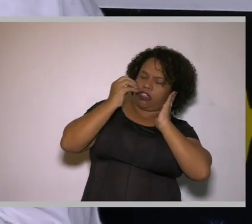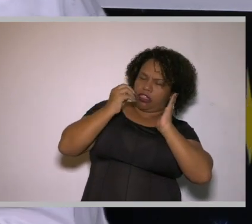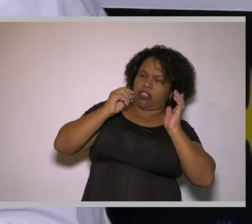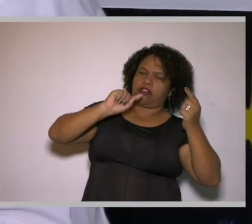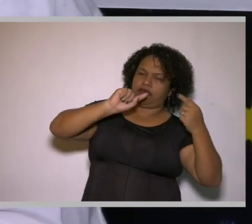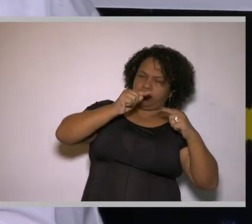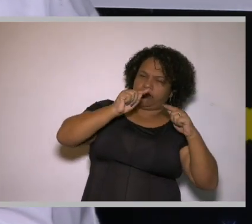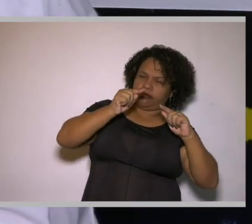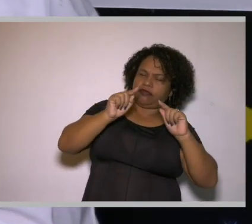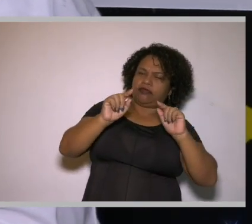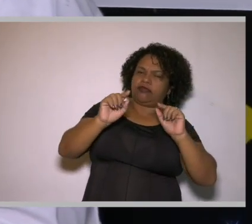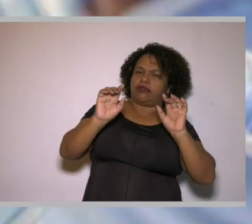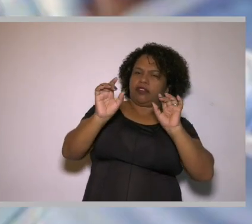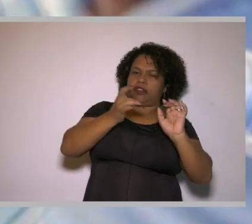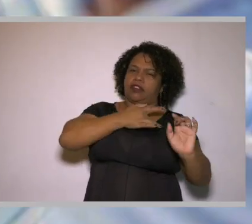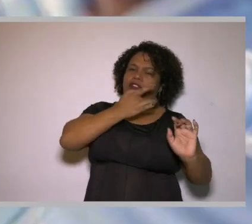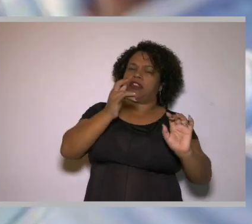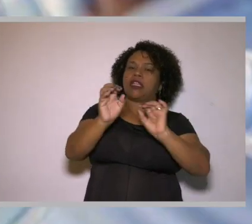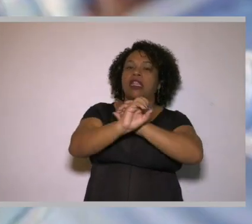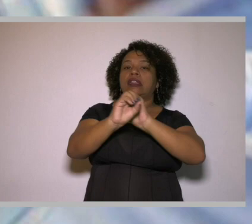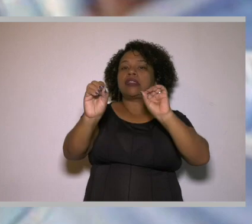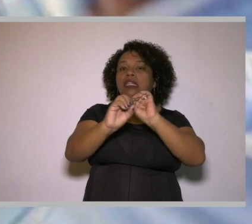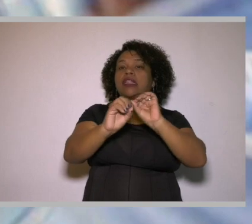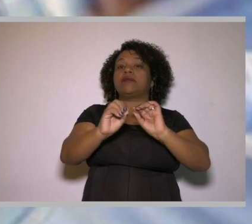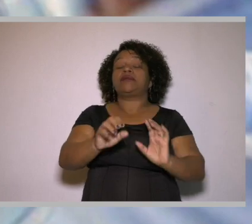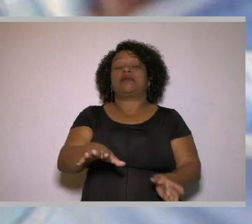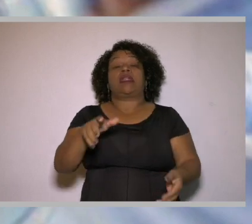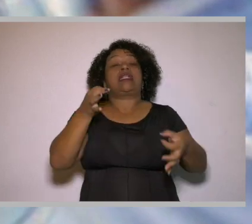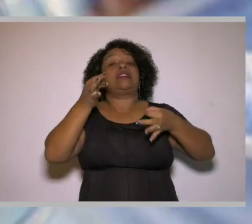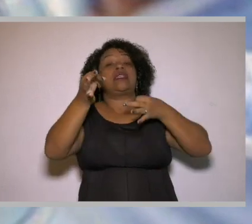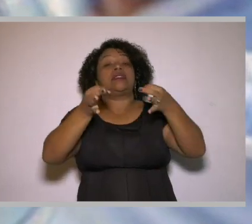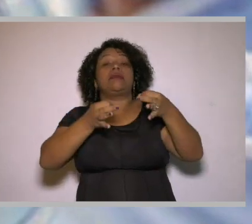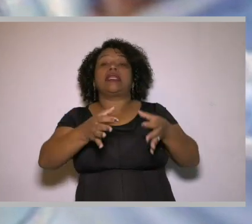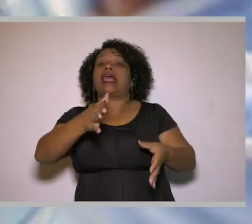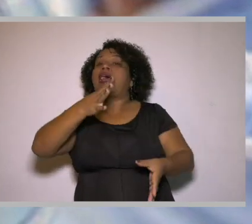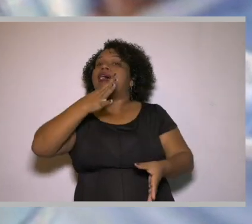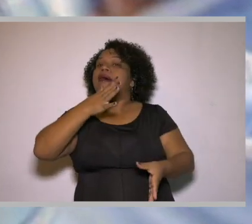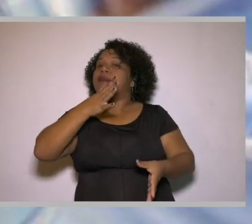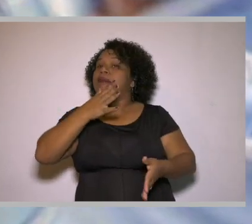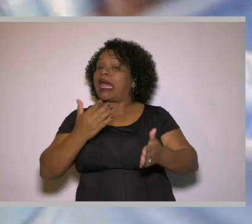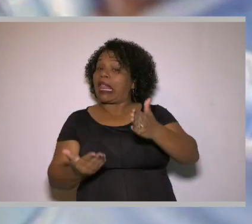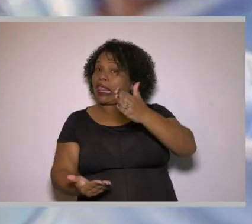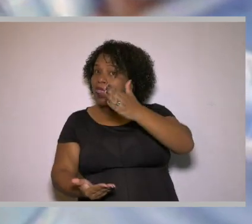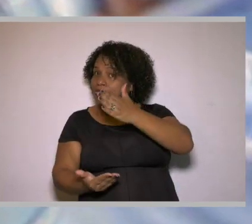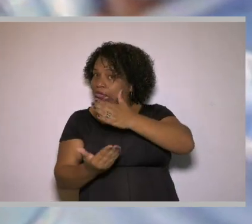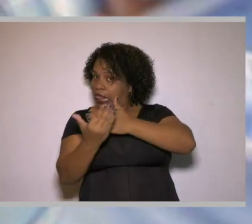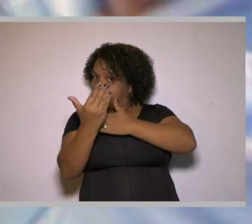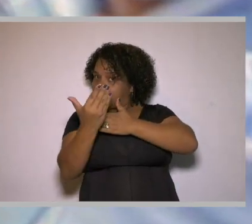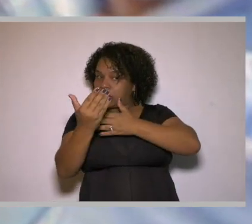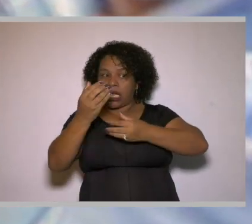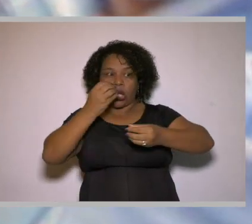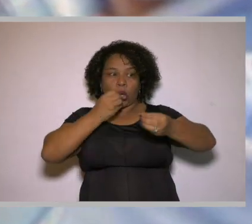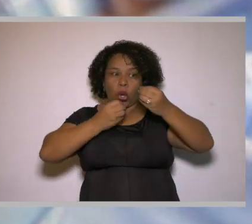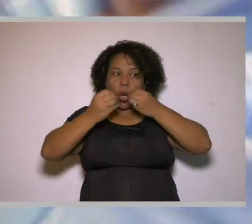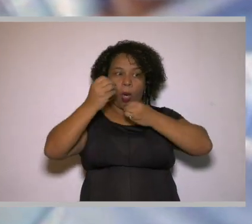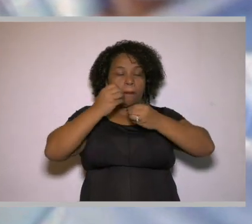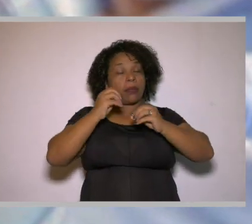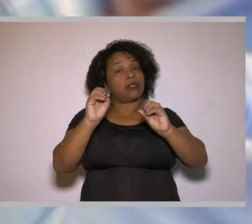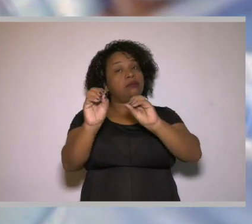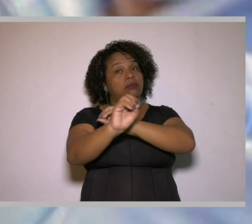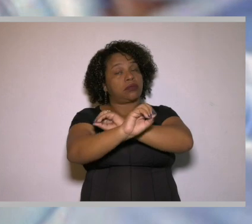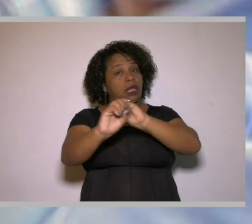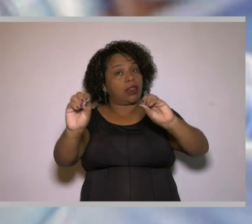es muy importante porque todos sabemos que cuando vamos al quirófano no debemos comer. Sin embargo, en el programa